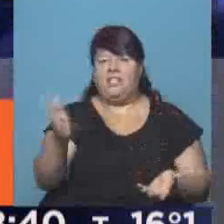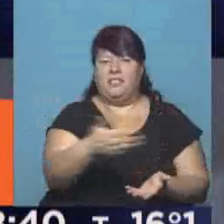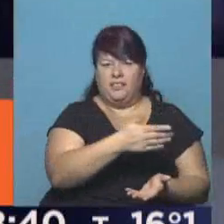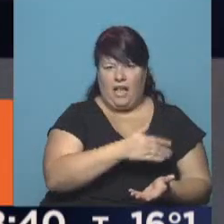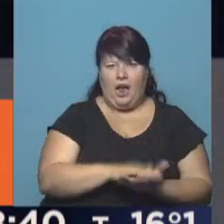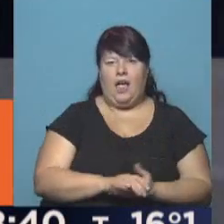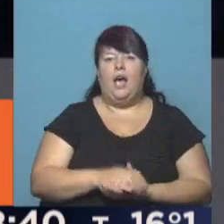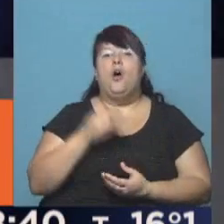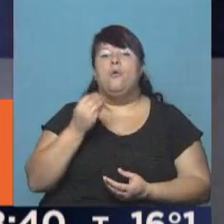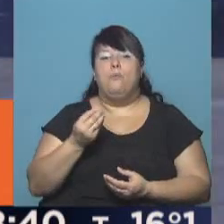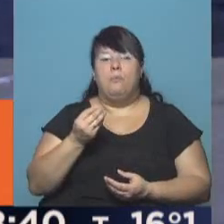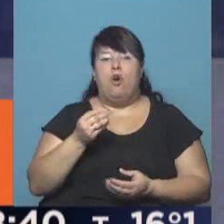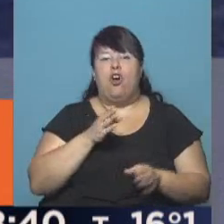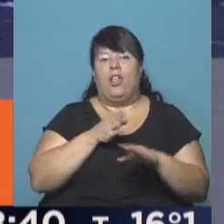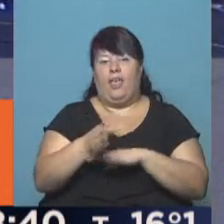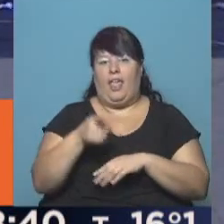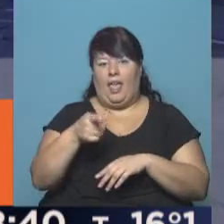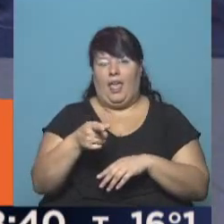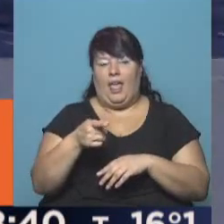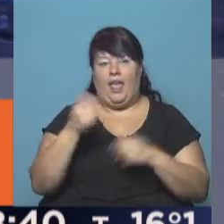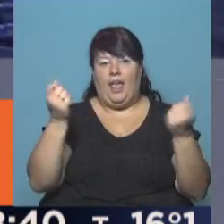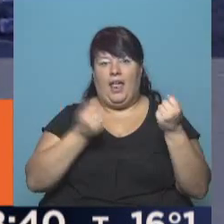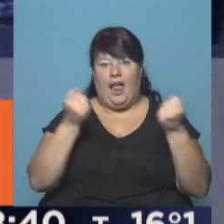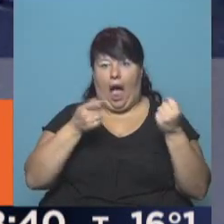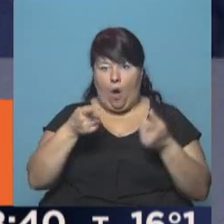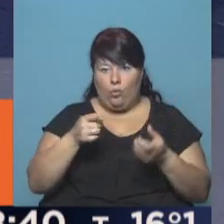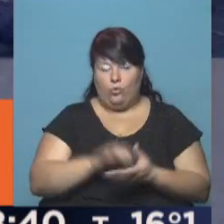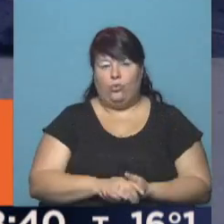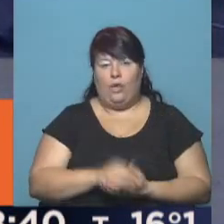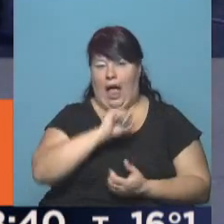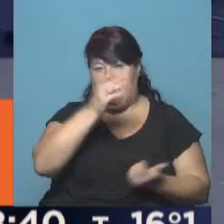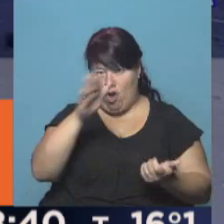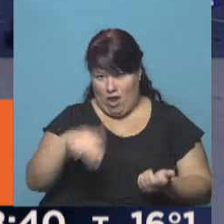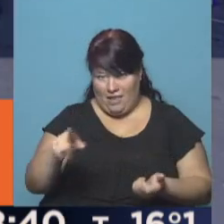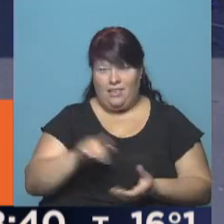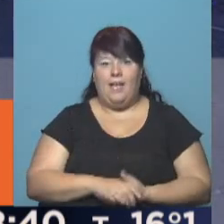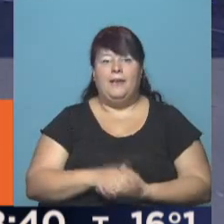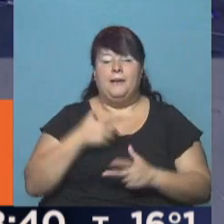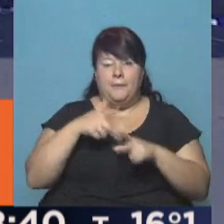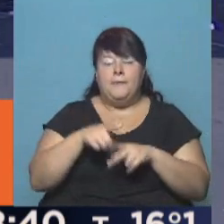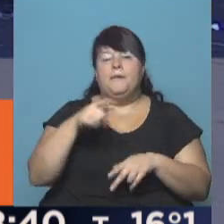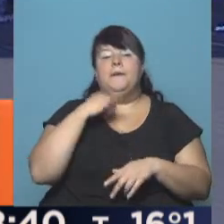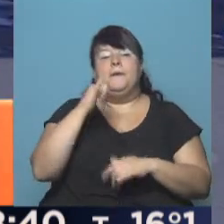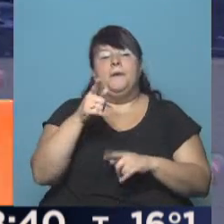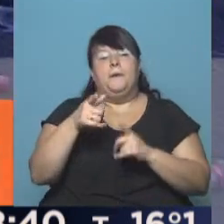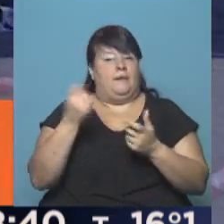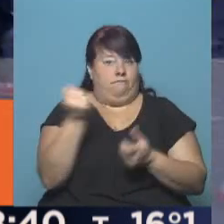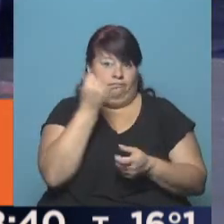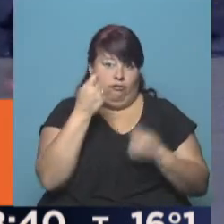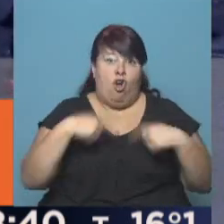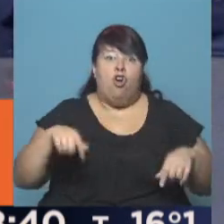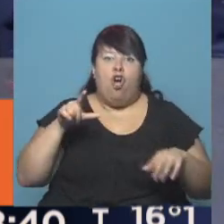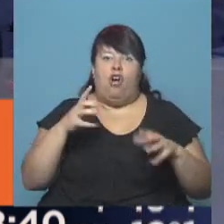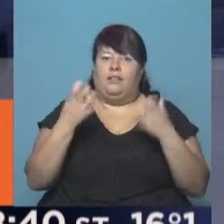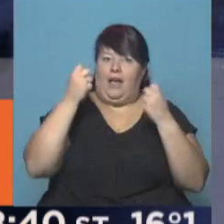porque están entrando los vehículos les decía han intentado resistir con los elementos